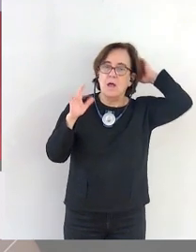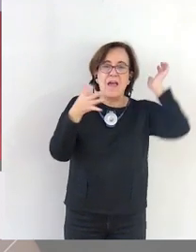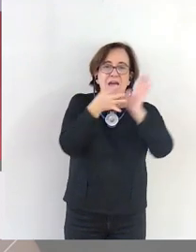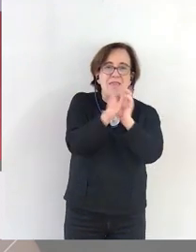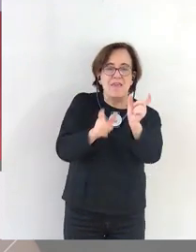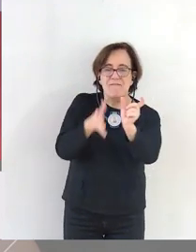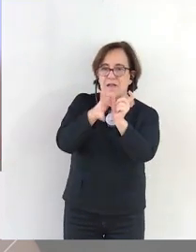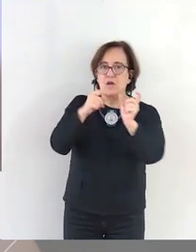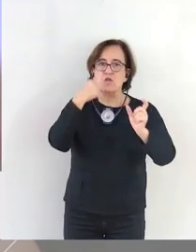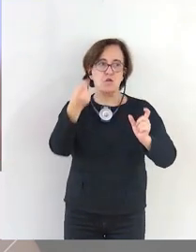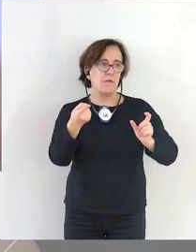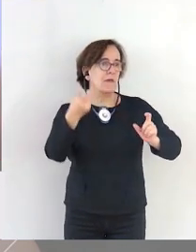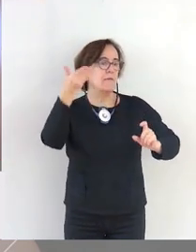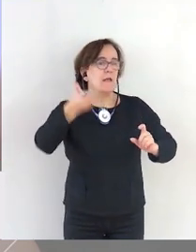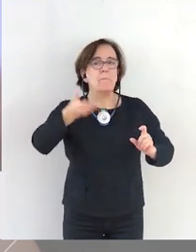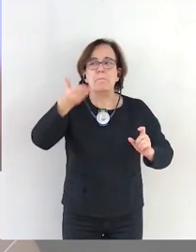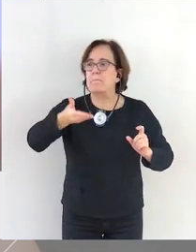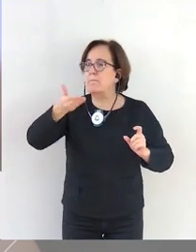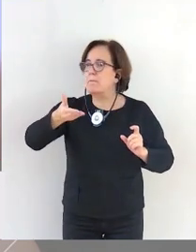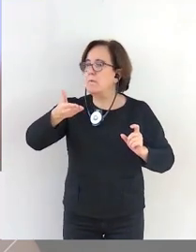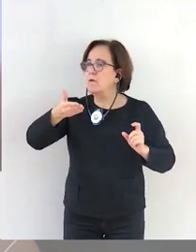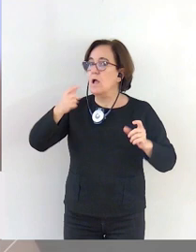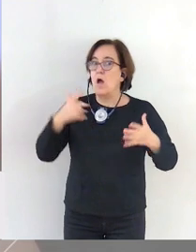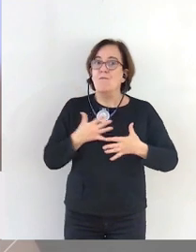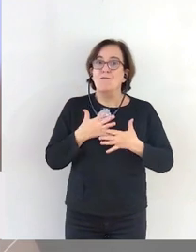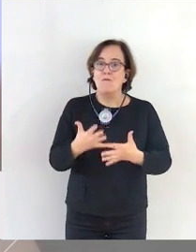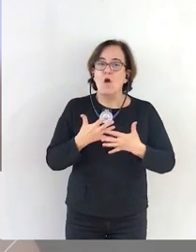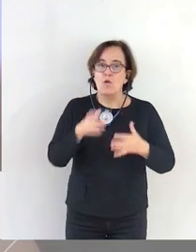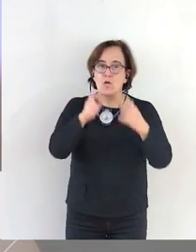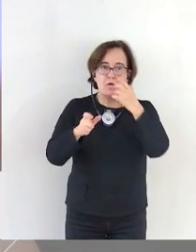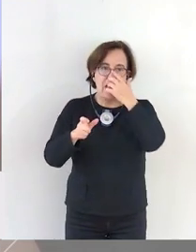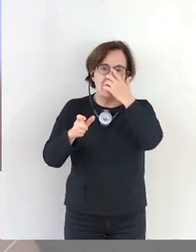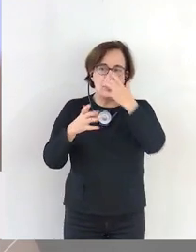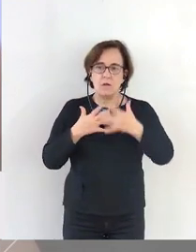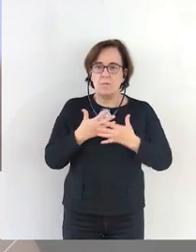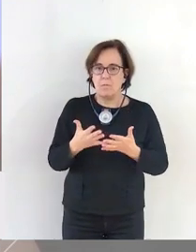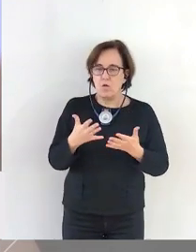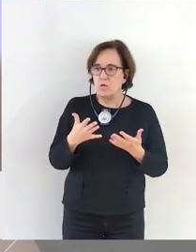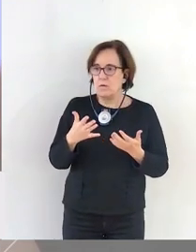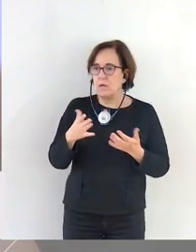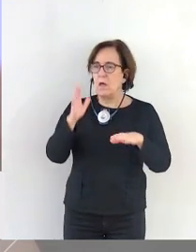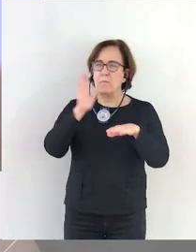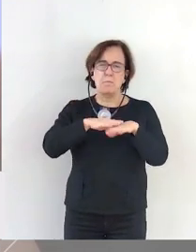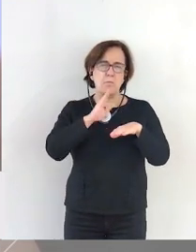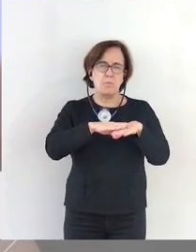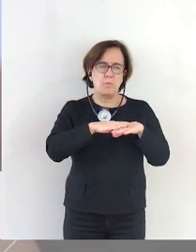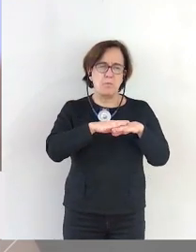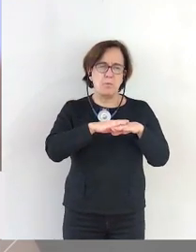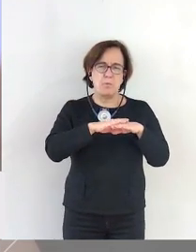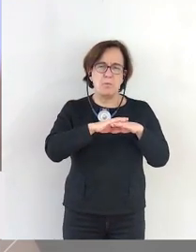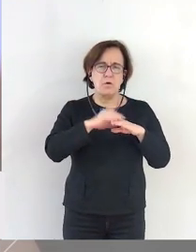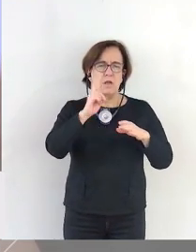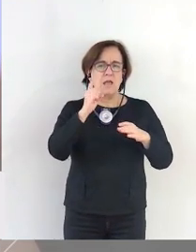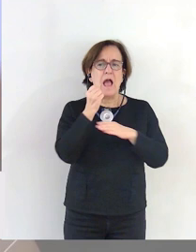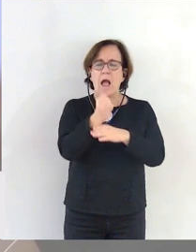dicho la importancia que tiene el ser voluntario Ed Por qué no se apoya